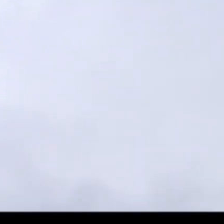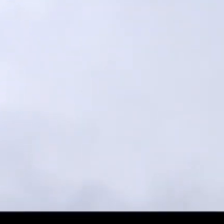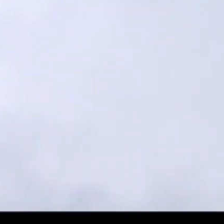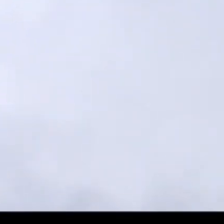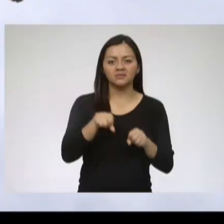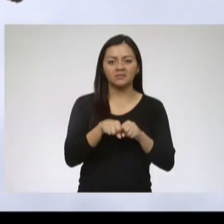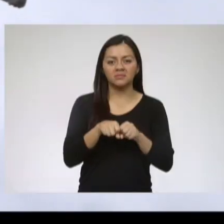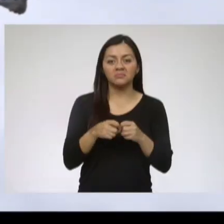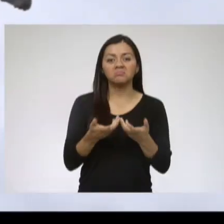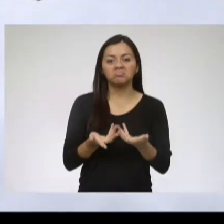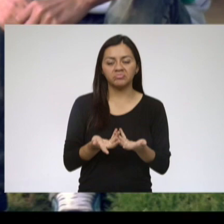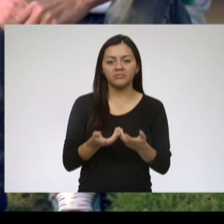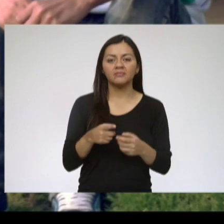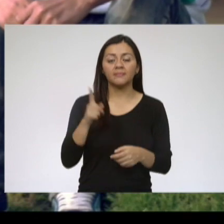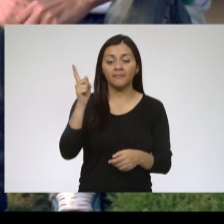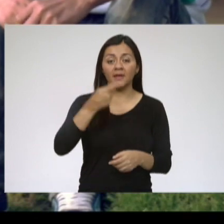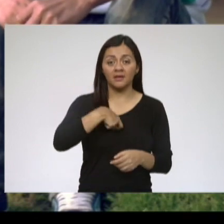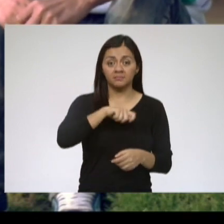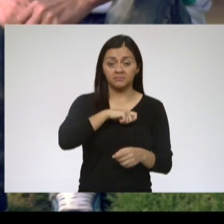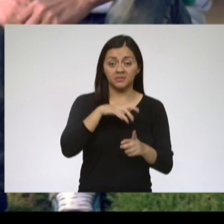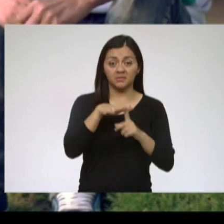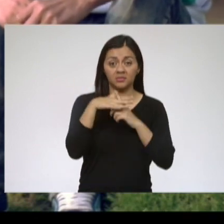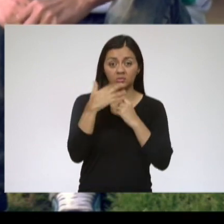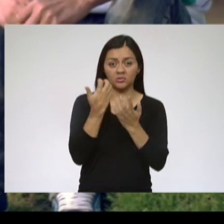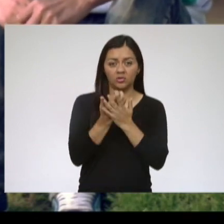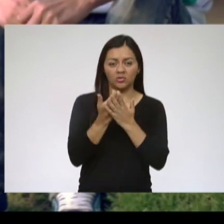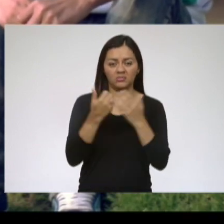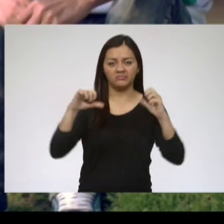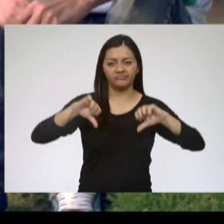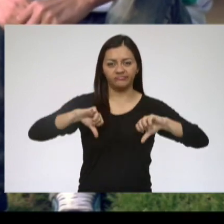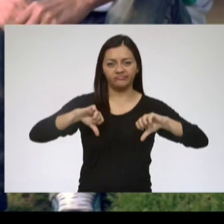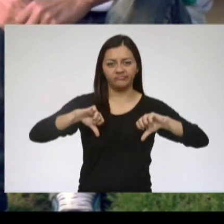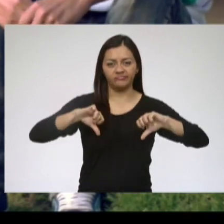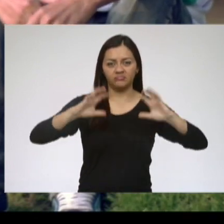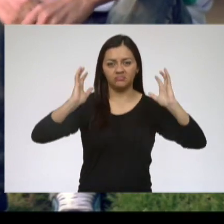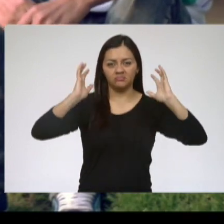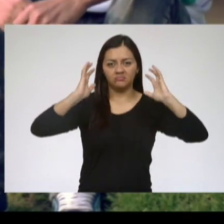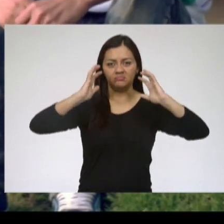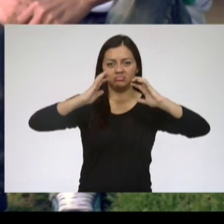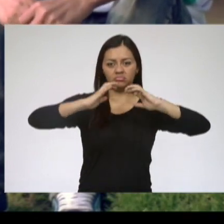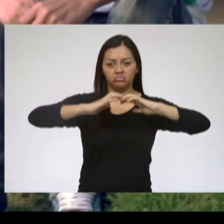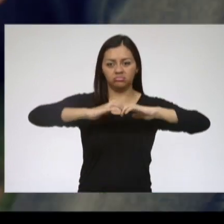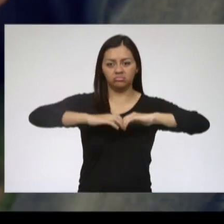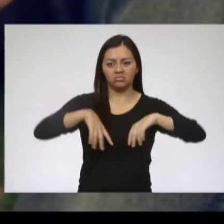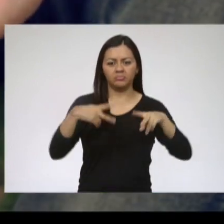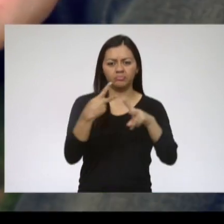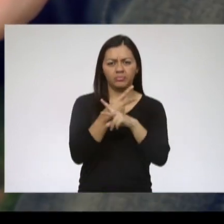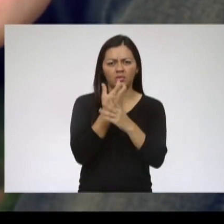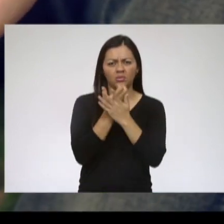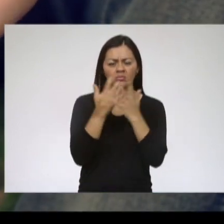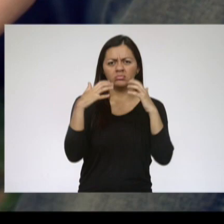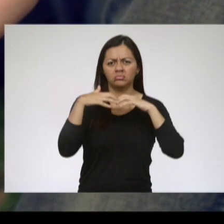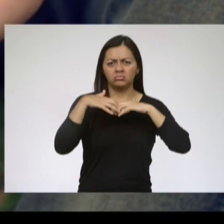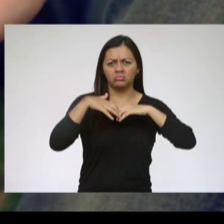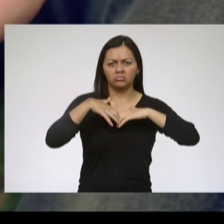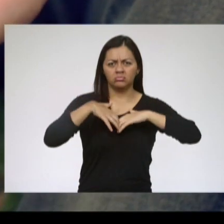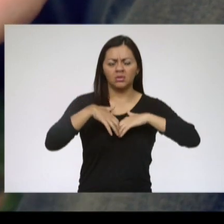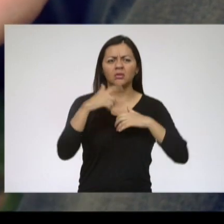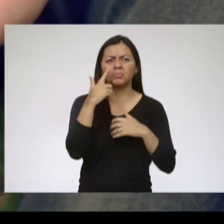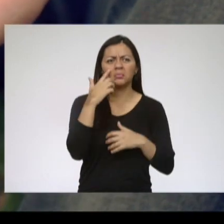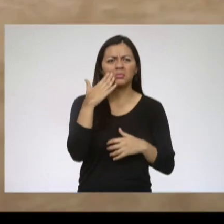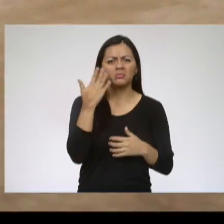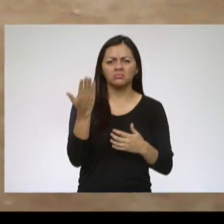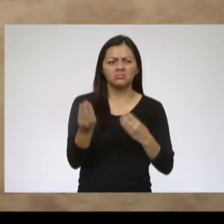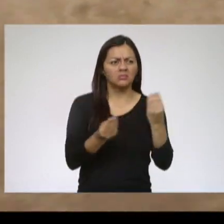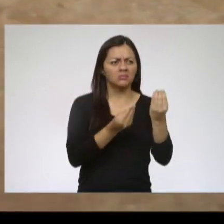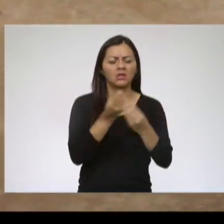La situación en España estaba mala. Empezó a empeorar la economía y eso. Padres decidieron